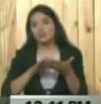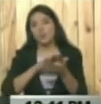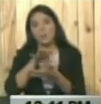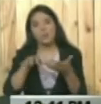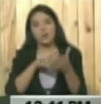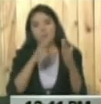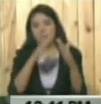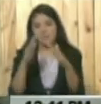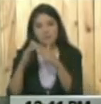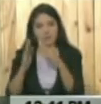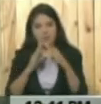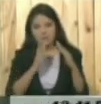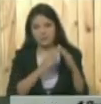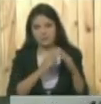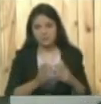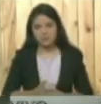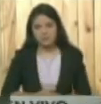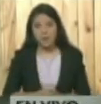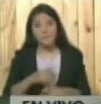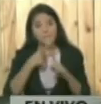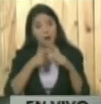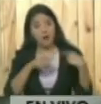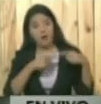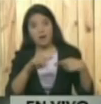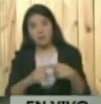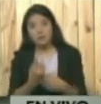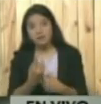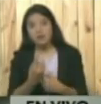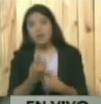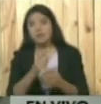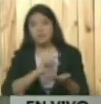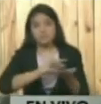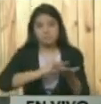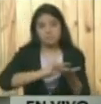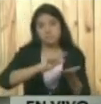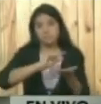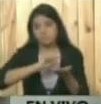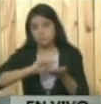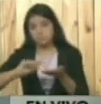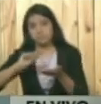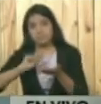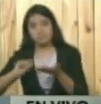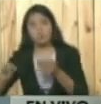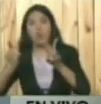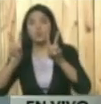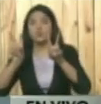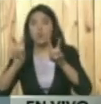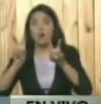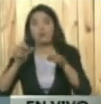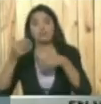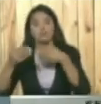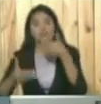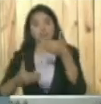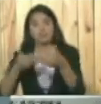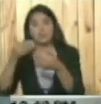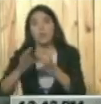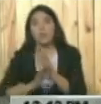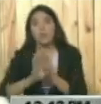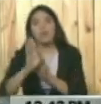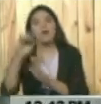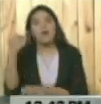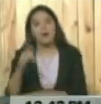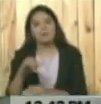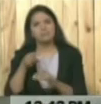vivienda. Y la generación a nivel de financiamiento de nuevos mecanismos para que